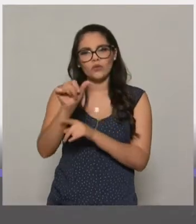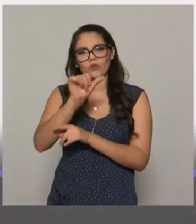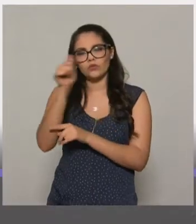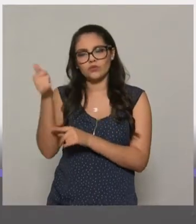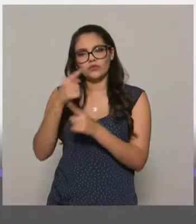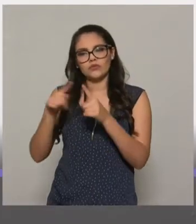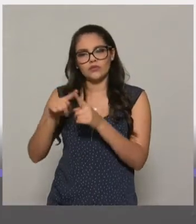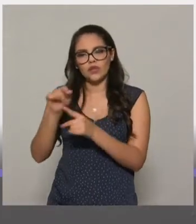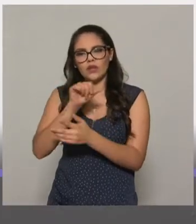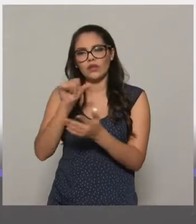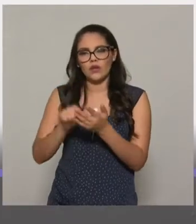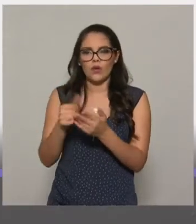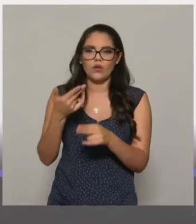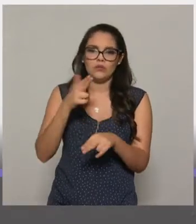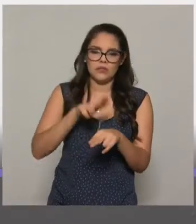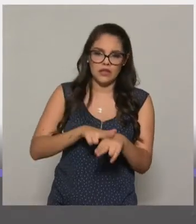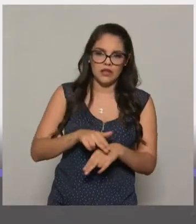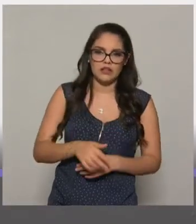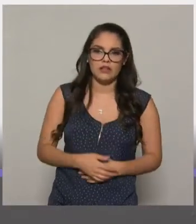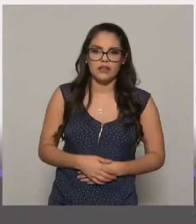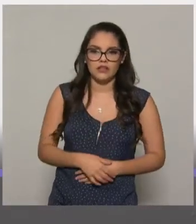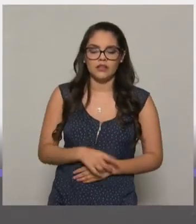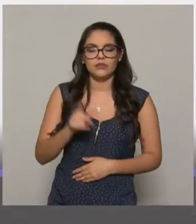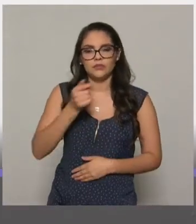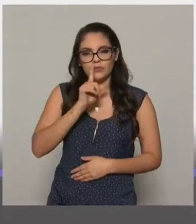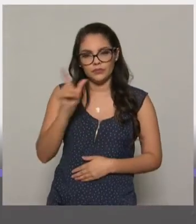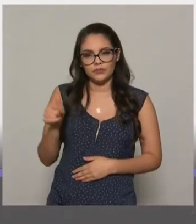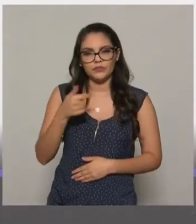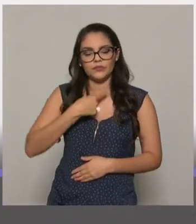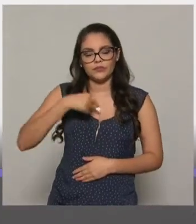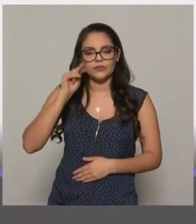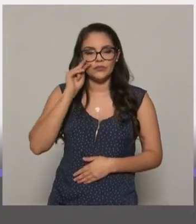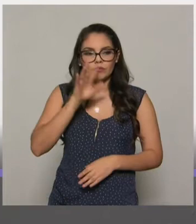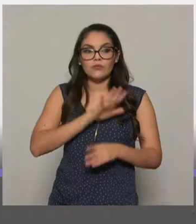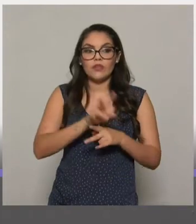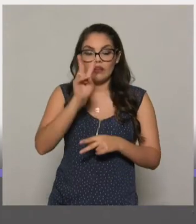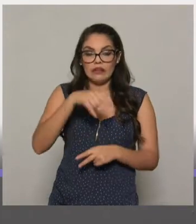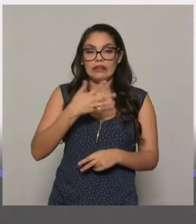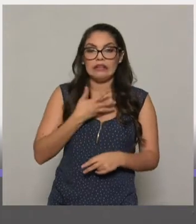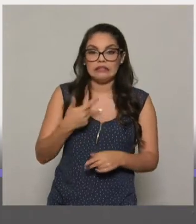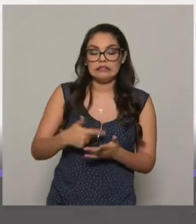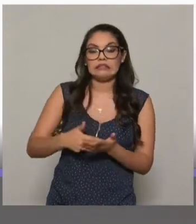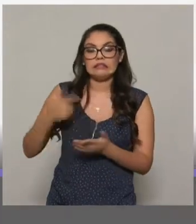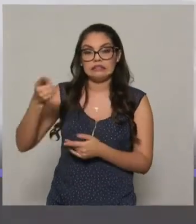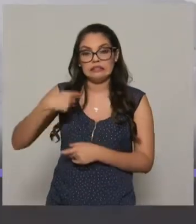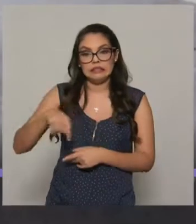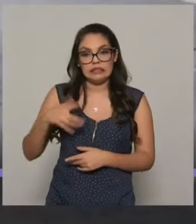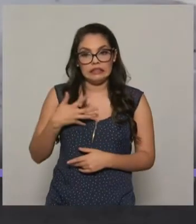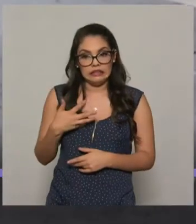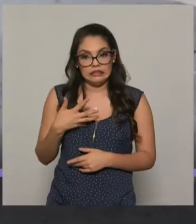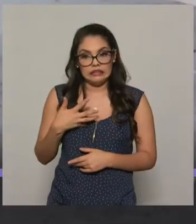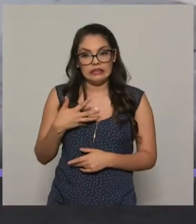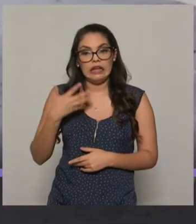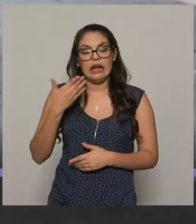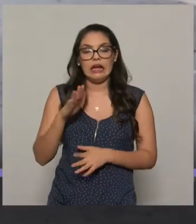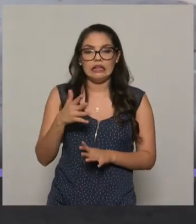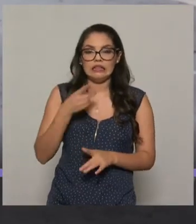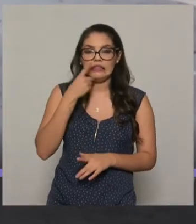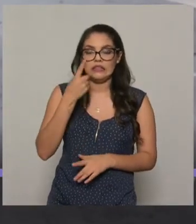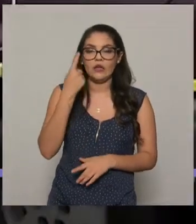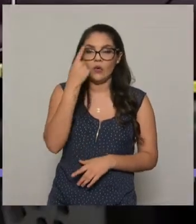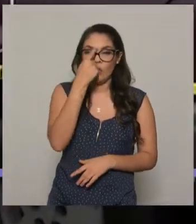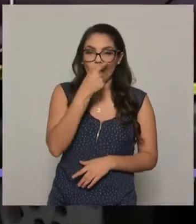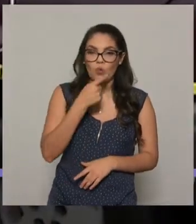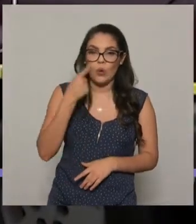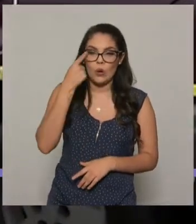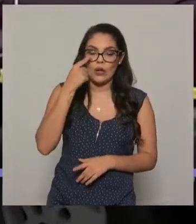centro hospitalario. Nosotros vamos a ver realmente el tipo de lesiones que tiene el paciente y hablamos de una hora de oro, que es